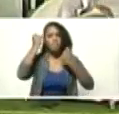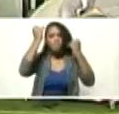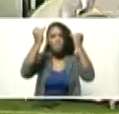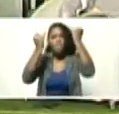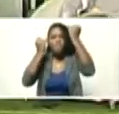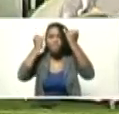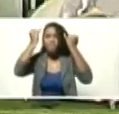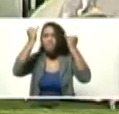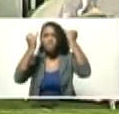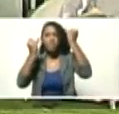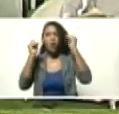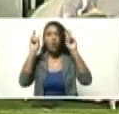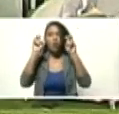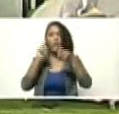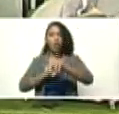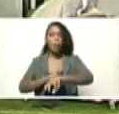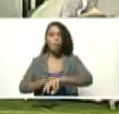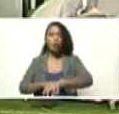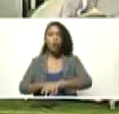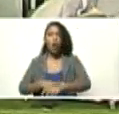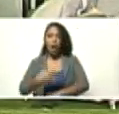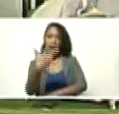la nueva época, las